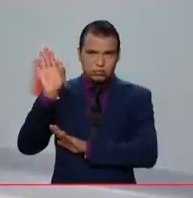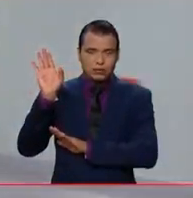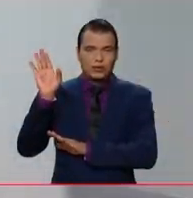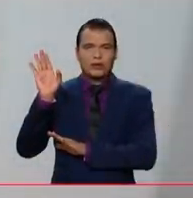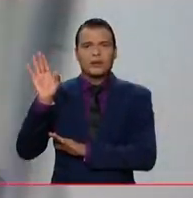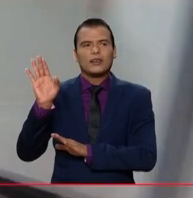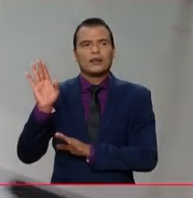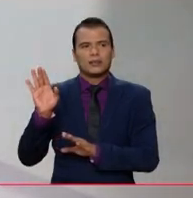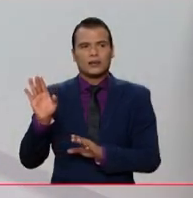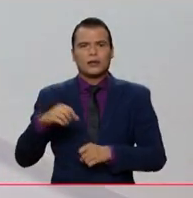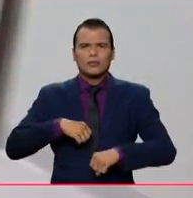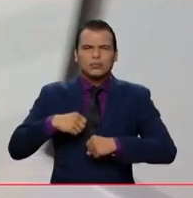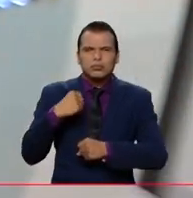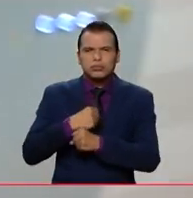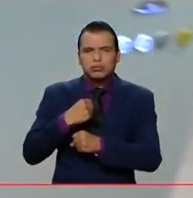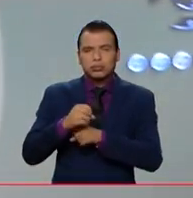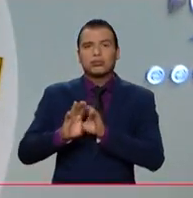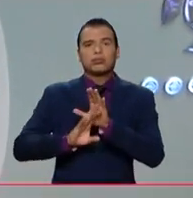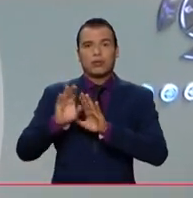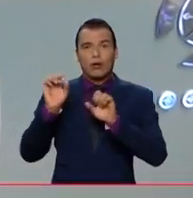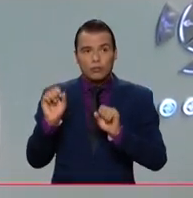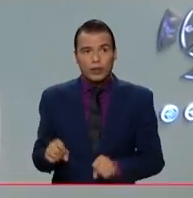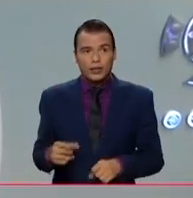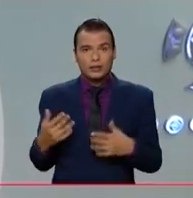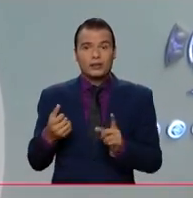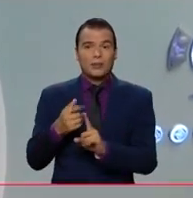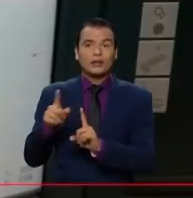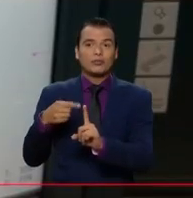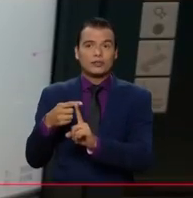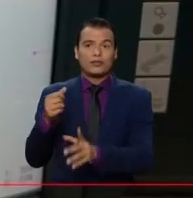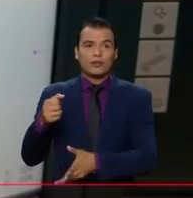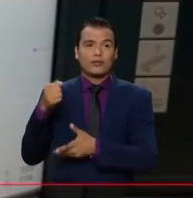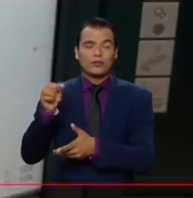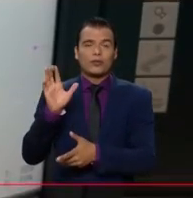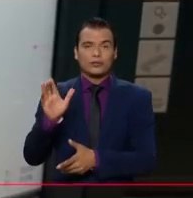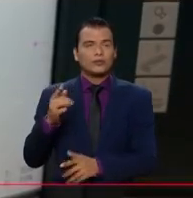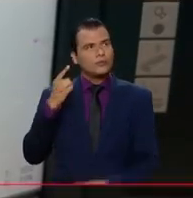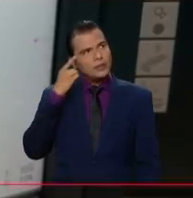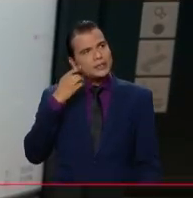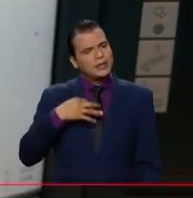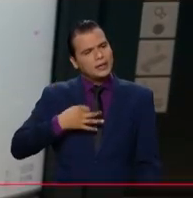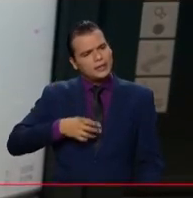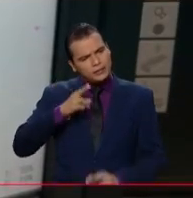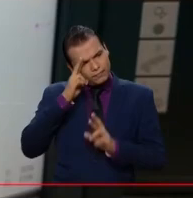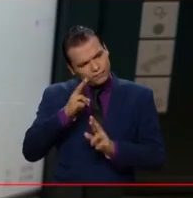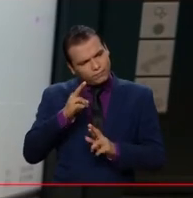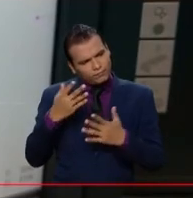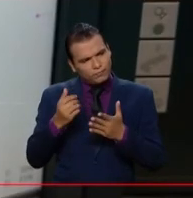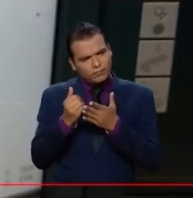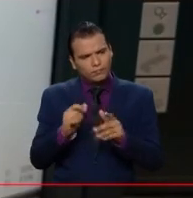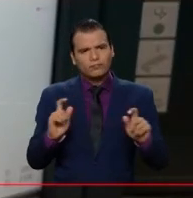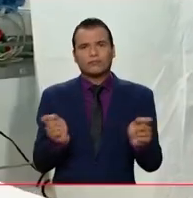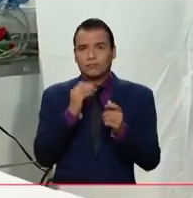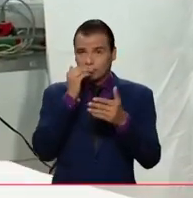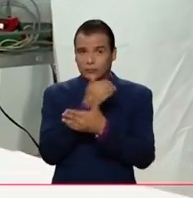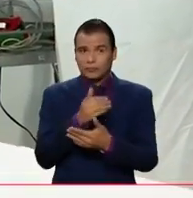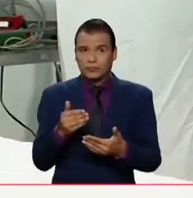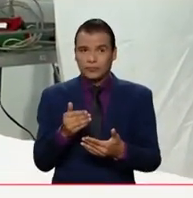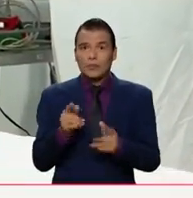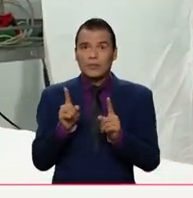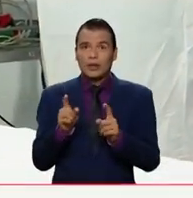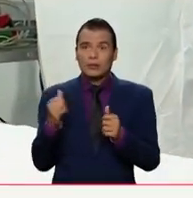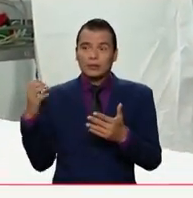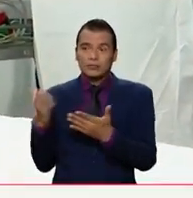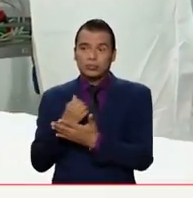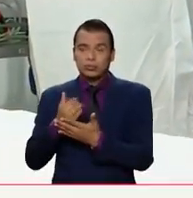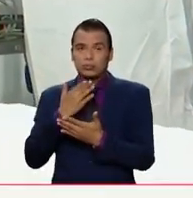que incluso tratar los niños con cáncer, además de ser una cosa ética y del fondo del corazón, es rentable para un sistema de salud.